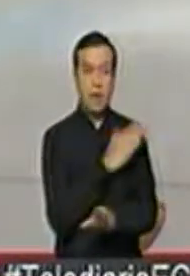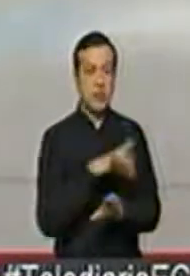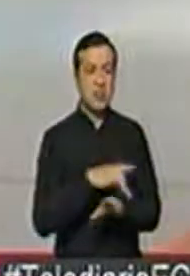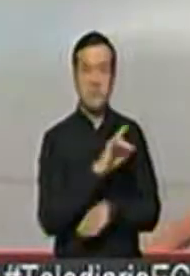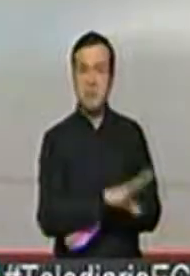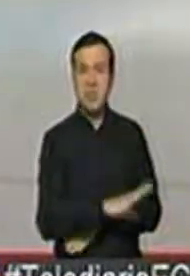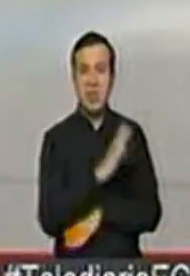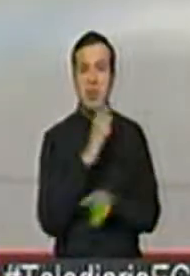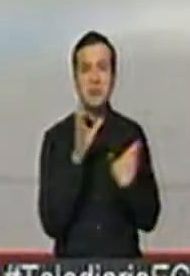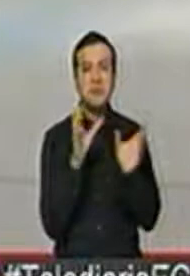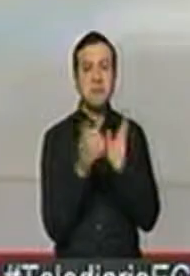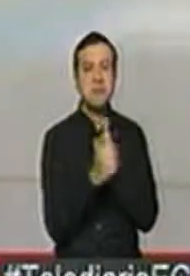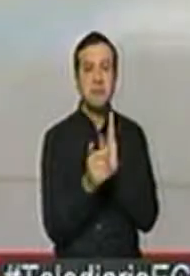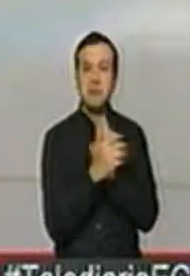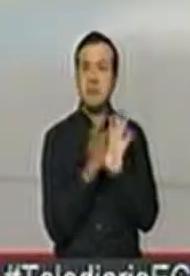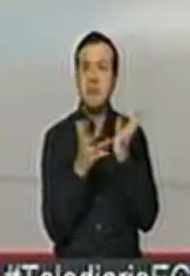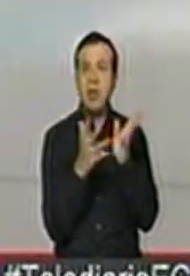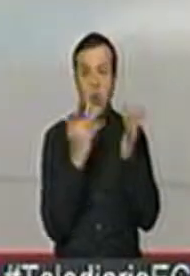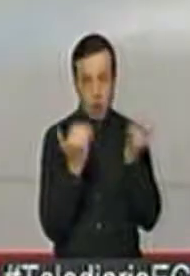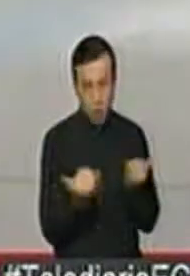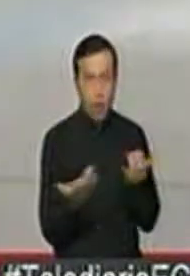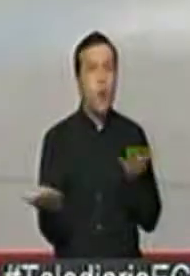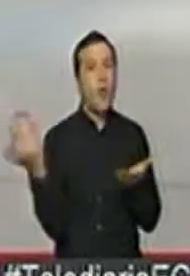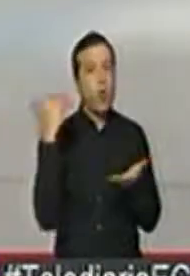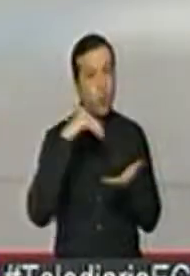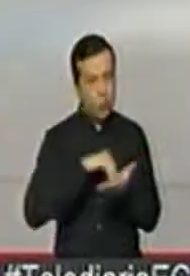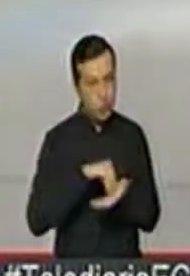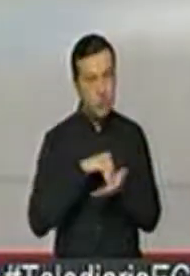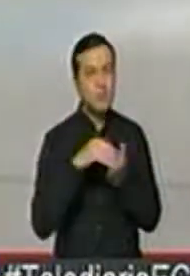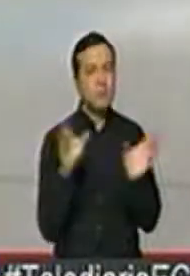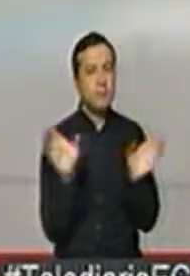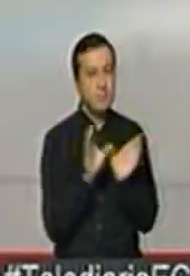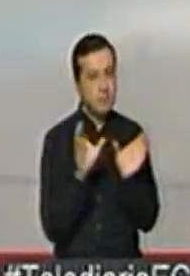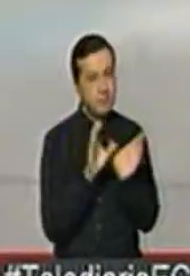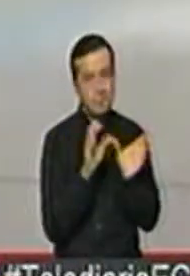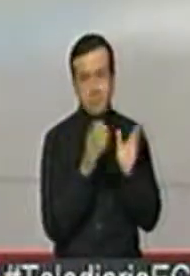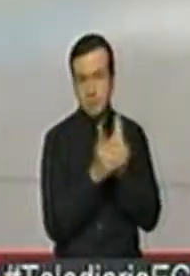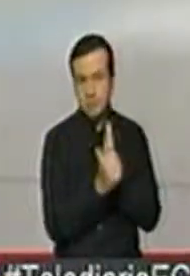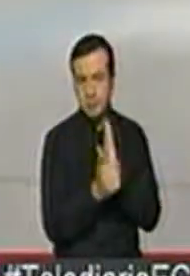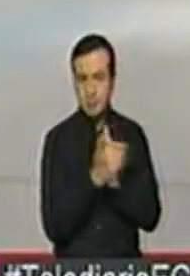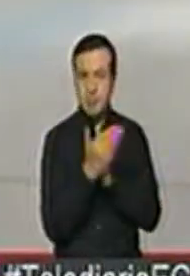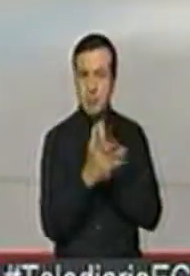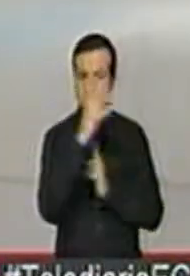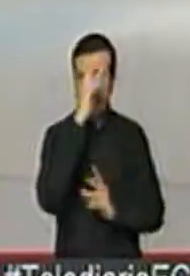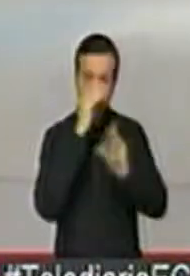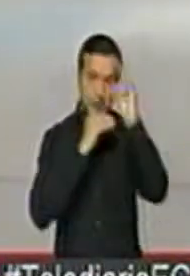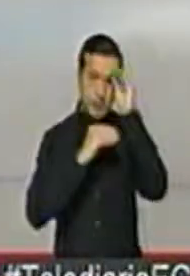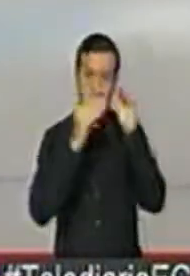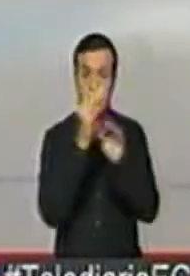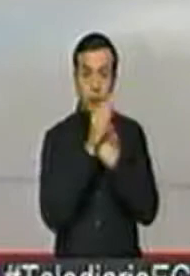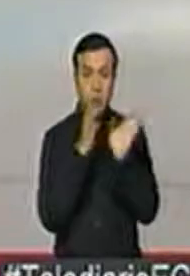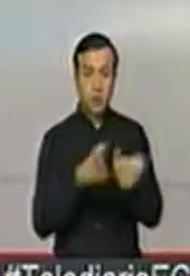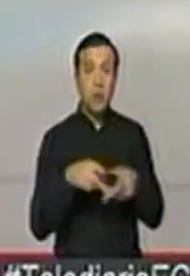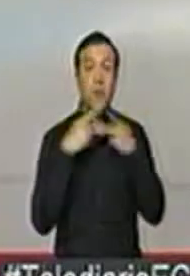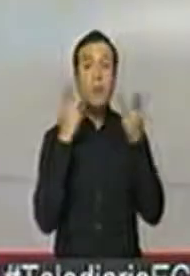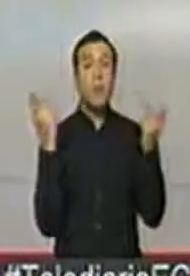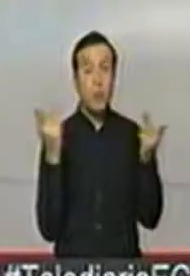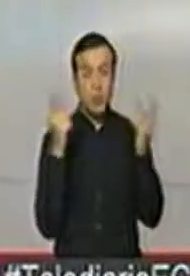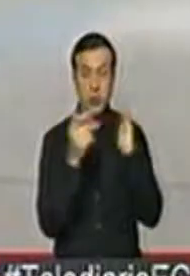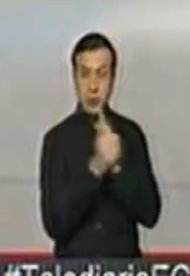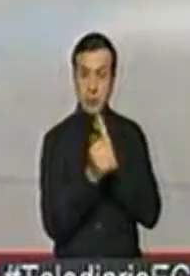anterior. Entonces, nosotros hemos retomado y hemos empezado a elevar el conocimiento en los funcionarios públicos mediante